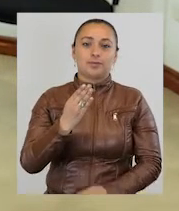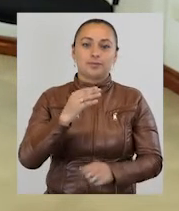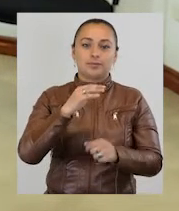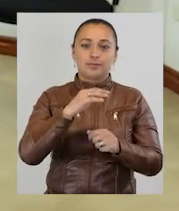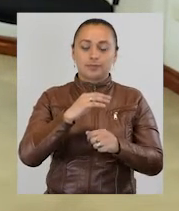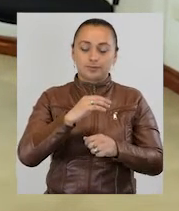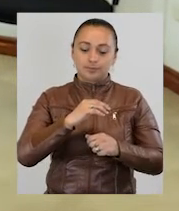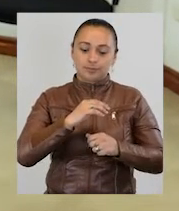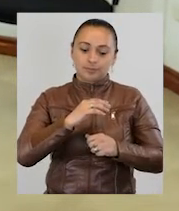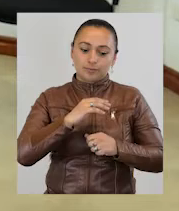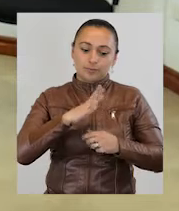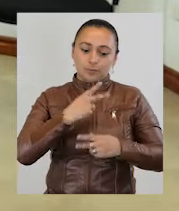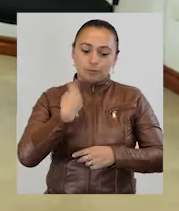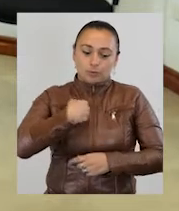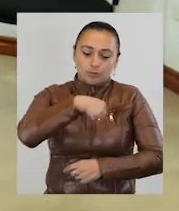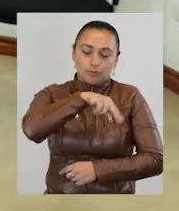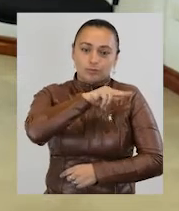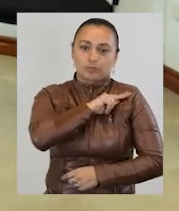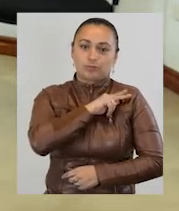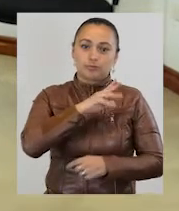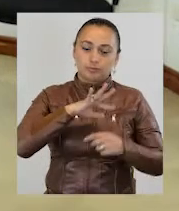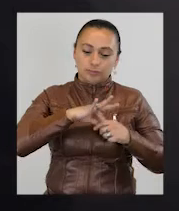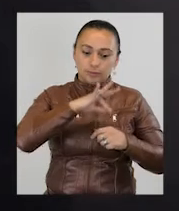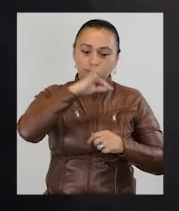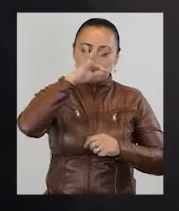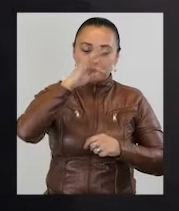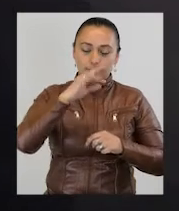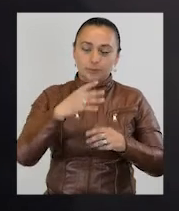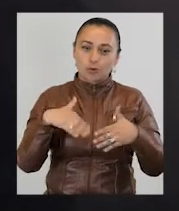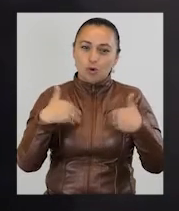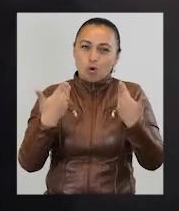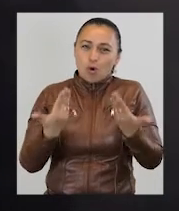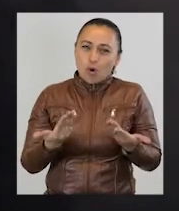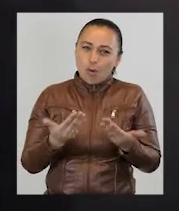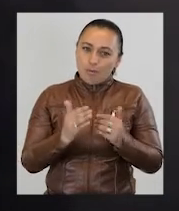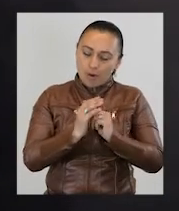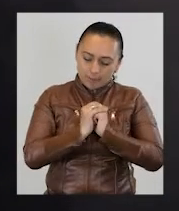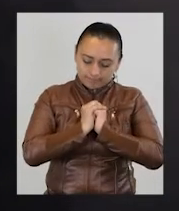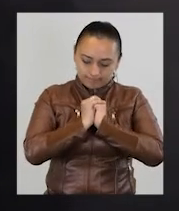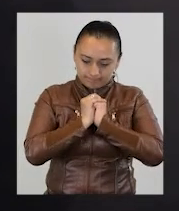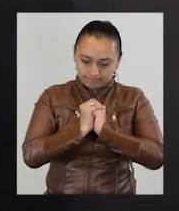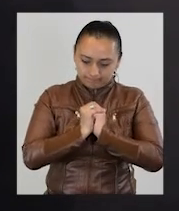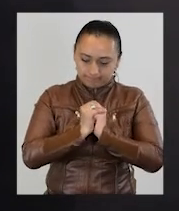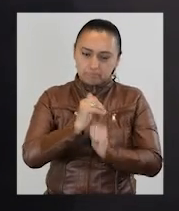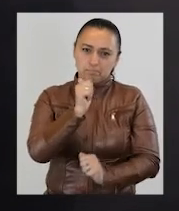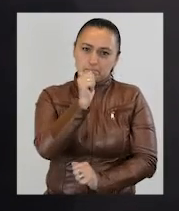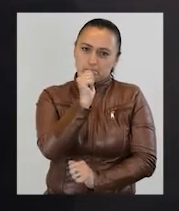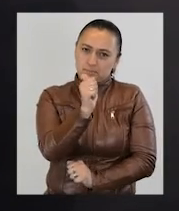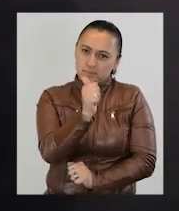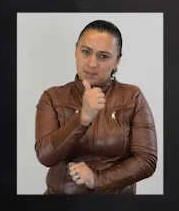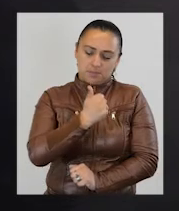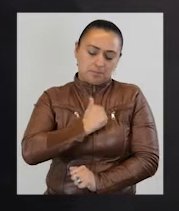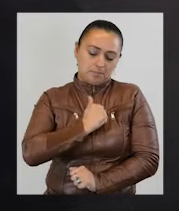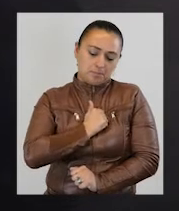aquietando nuestro espíritu. Yo te invito a que en un momentito de silencio, allá en el lugar donde